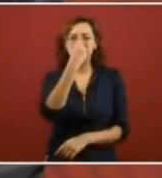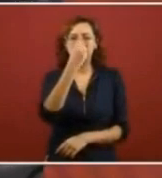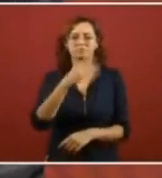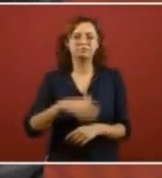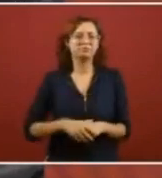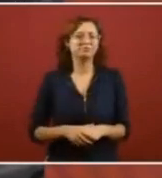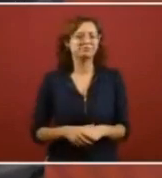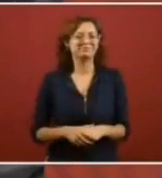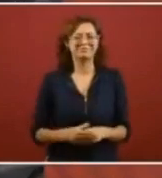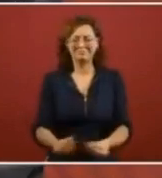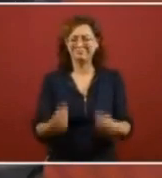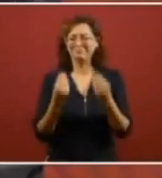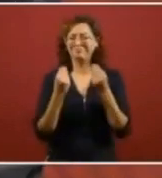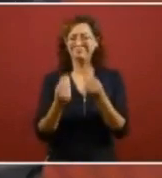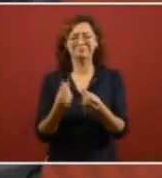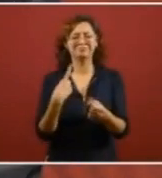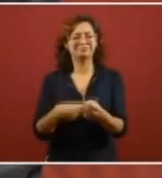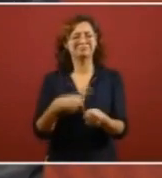mucha diabetes,